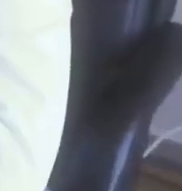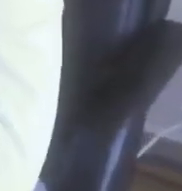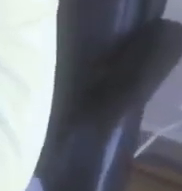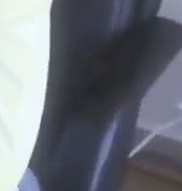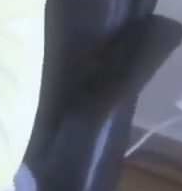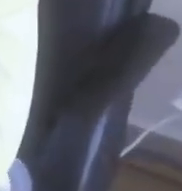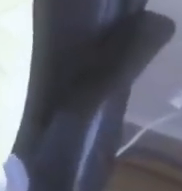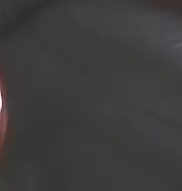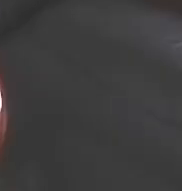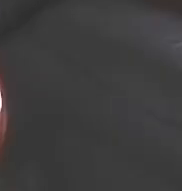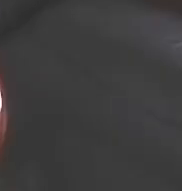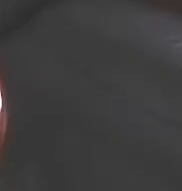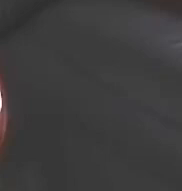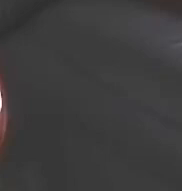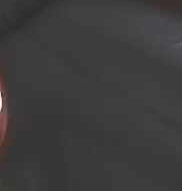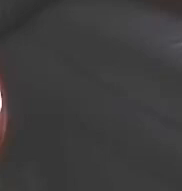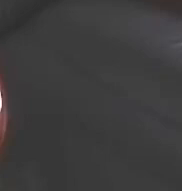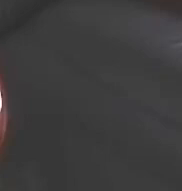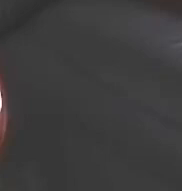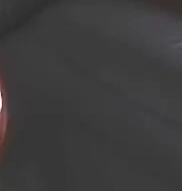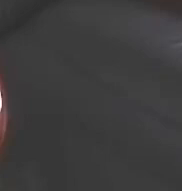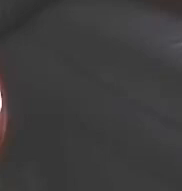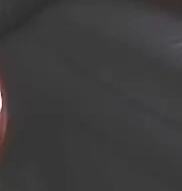mamá. Yo lo sé.